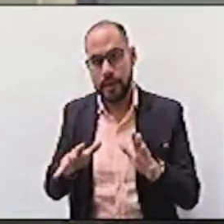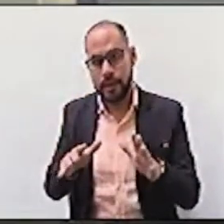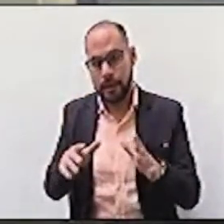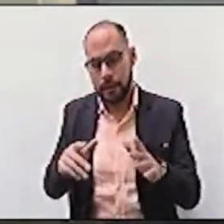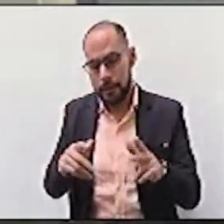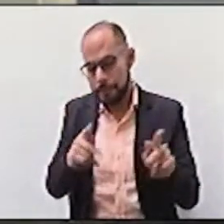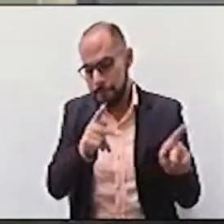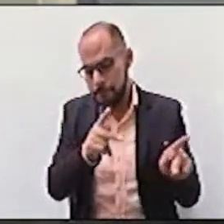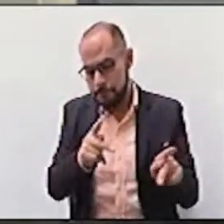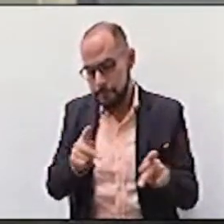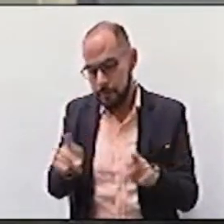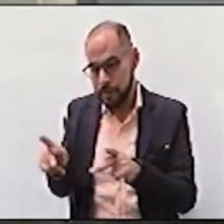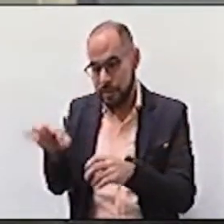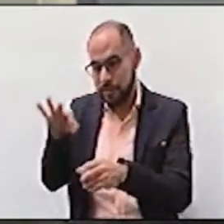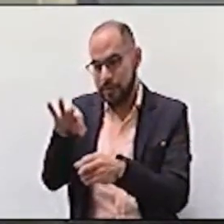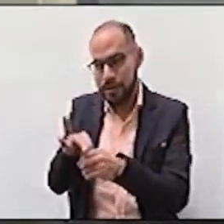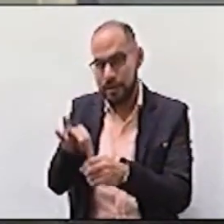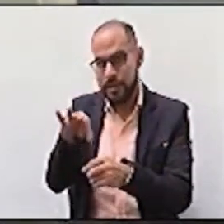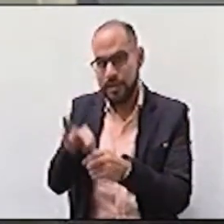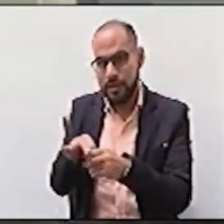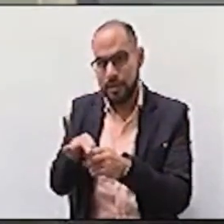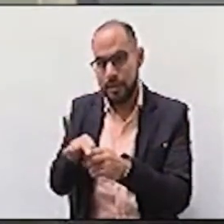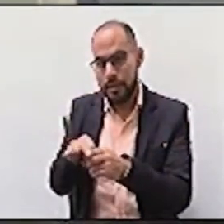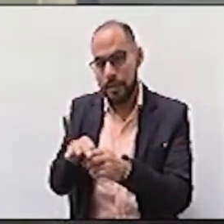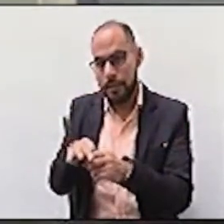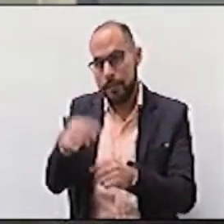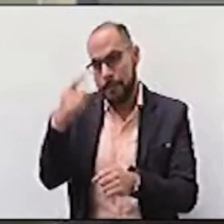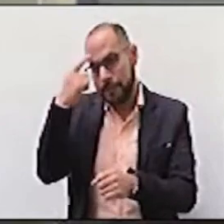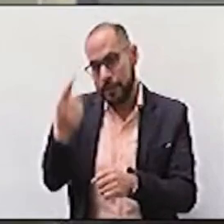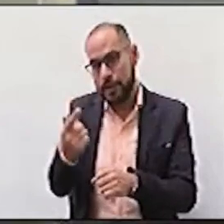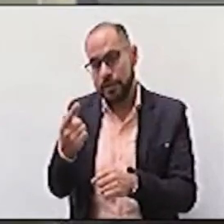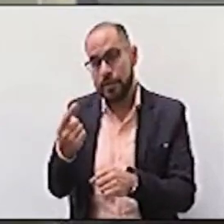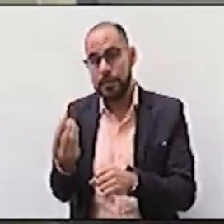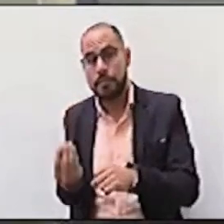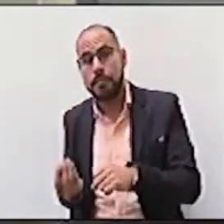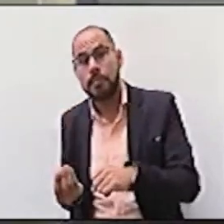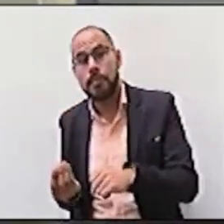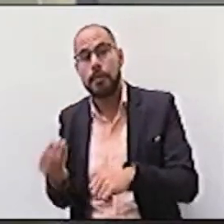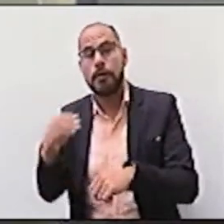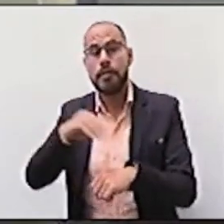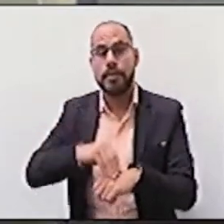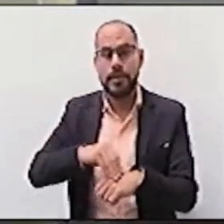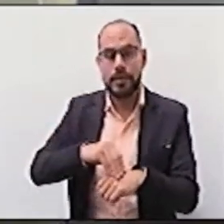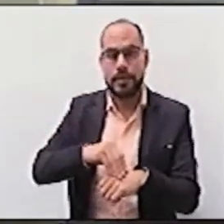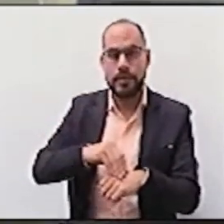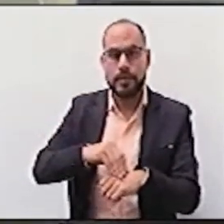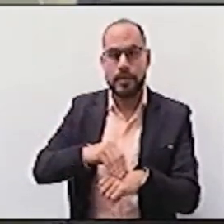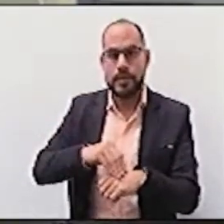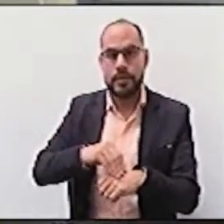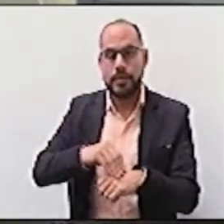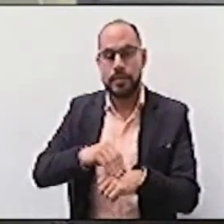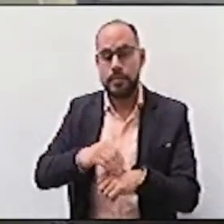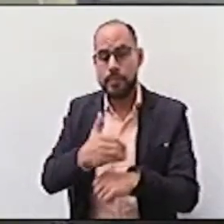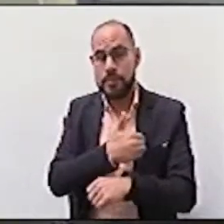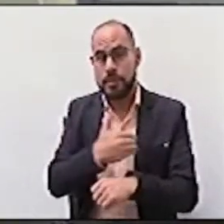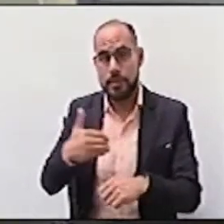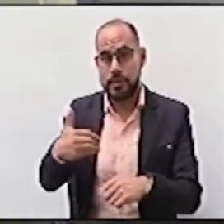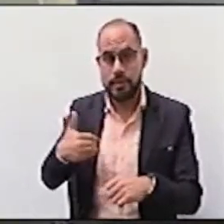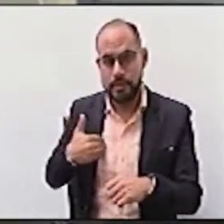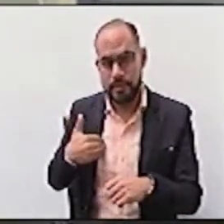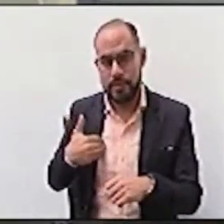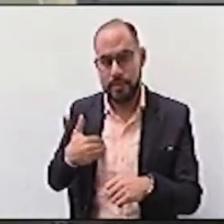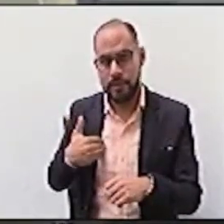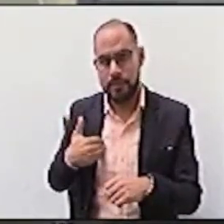proceso electoral rumbo a la renovación de pues la totalidad de los integrantes de